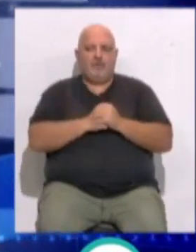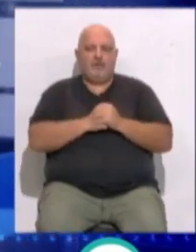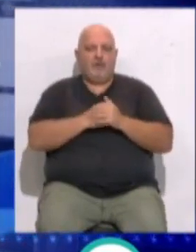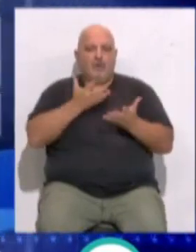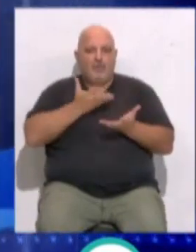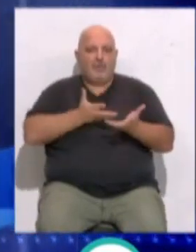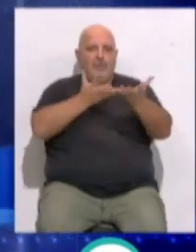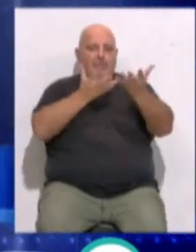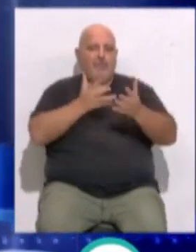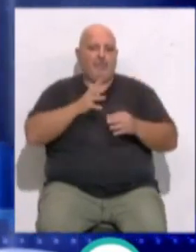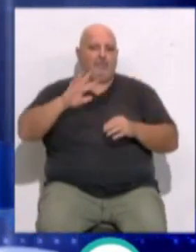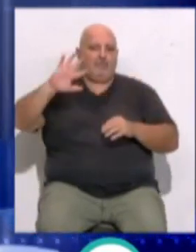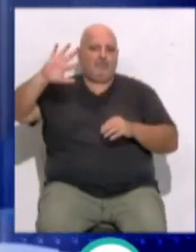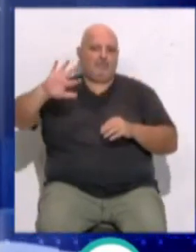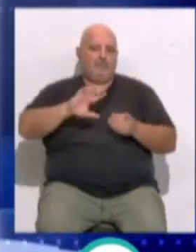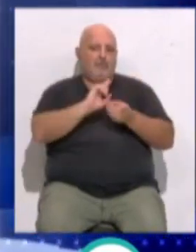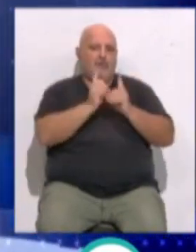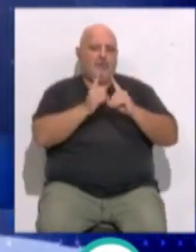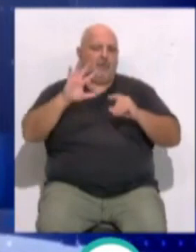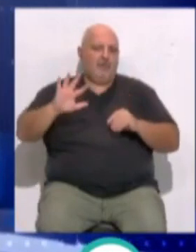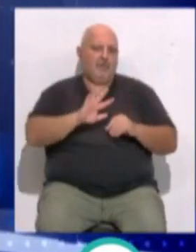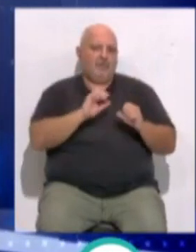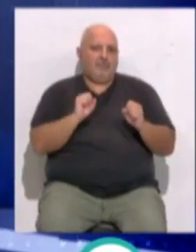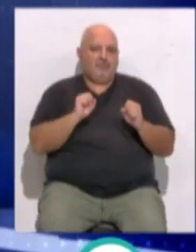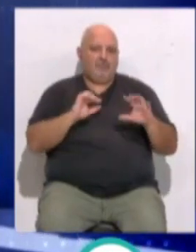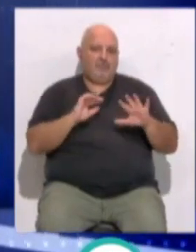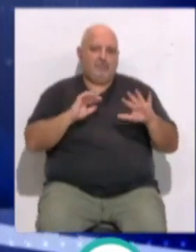Los vientos serán del este rolando a poniente en el litoral.